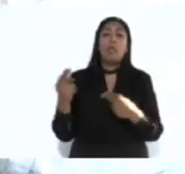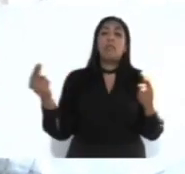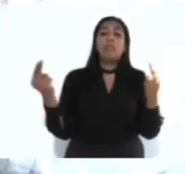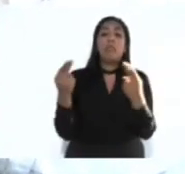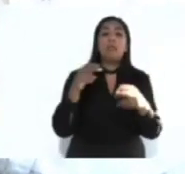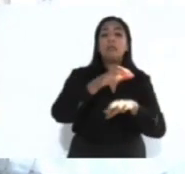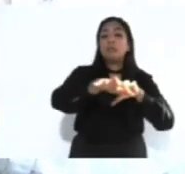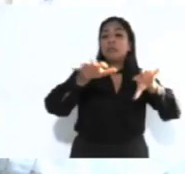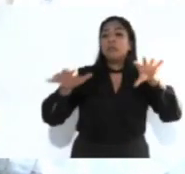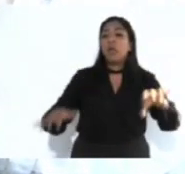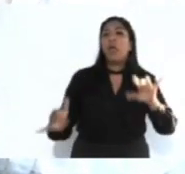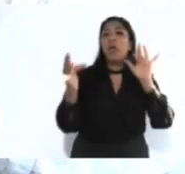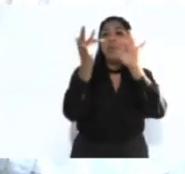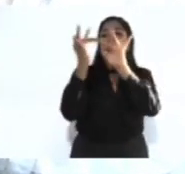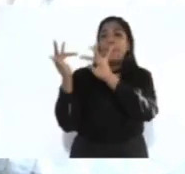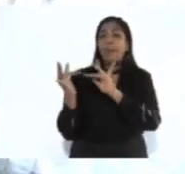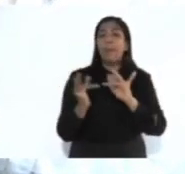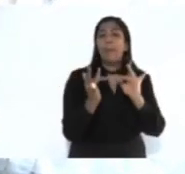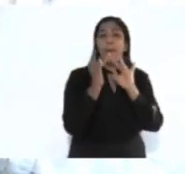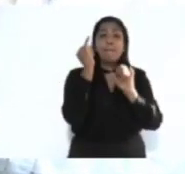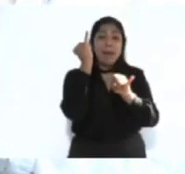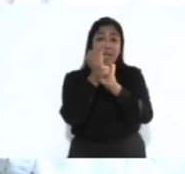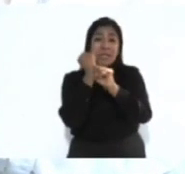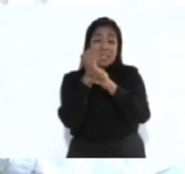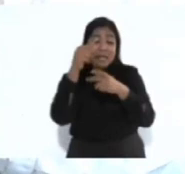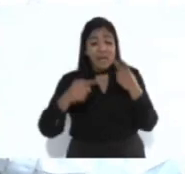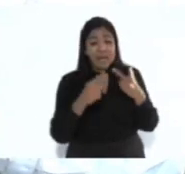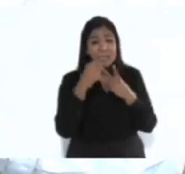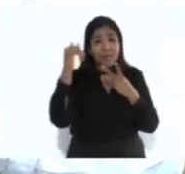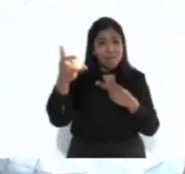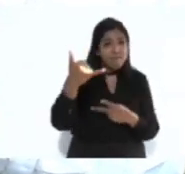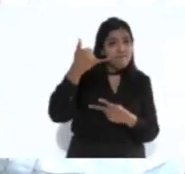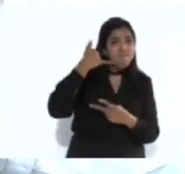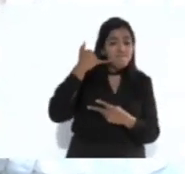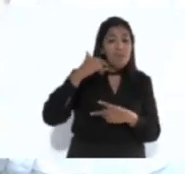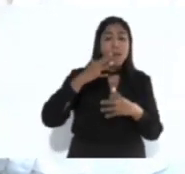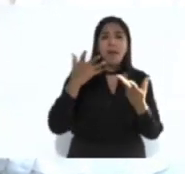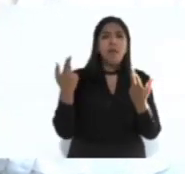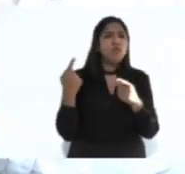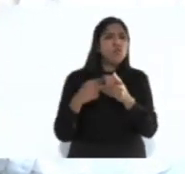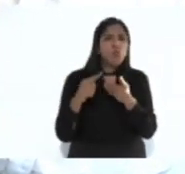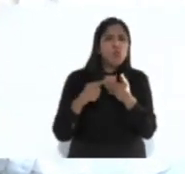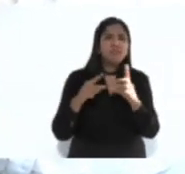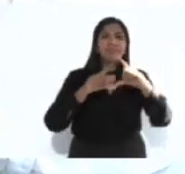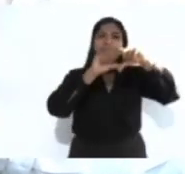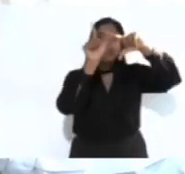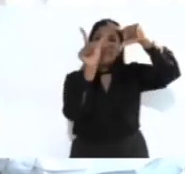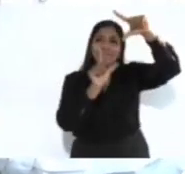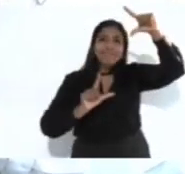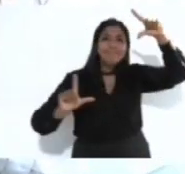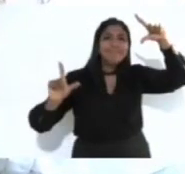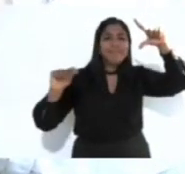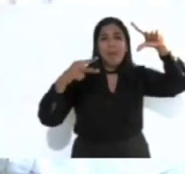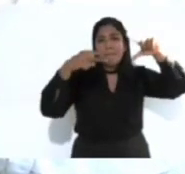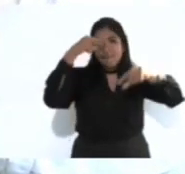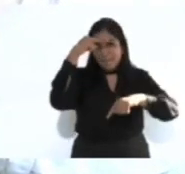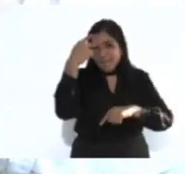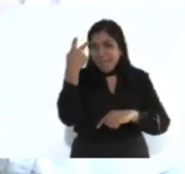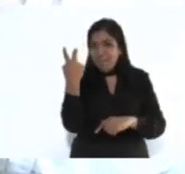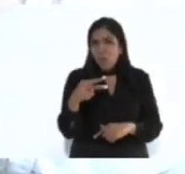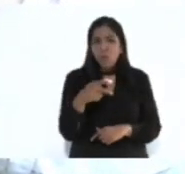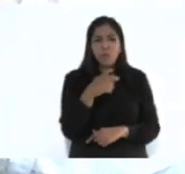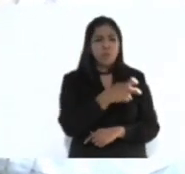conectividad de internet y telefonía en todo el territorio nacional, lo que tendrá como